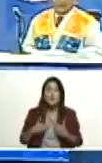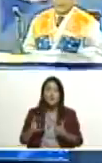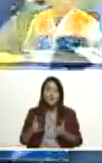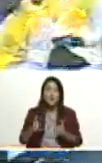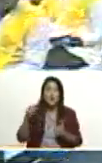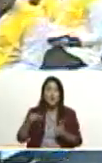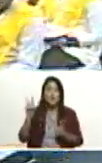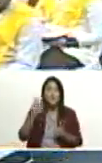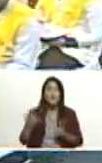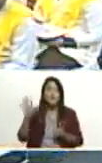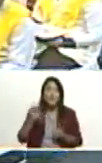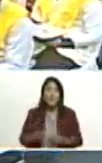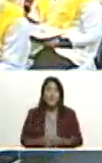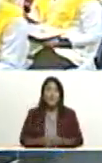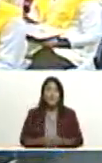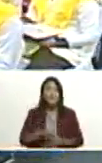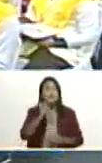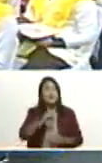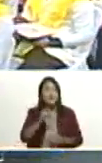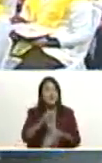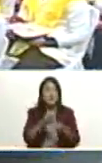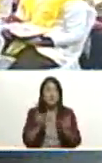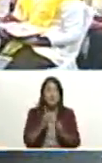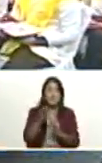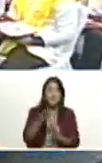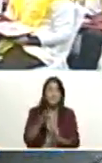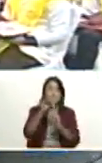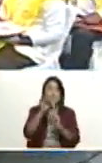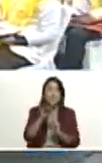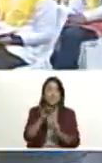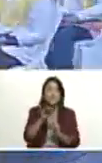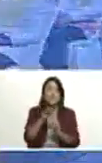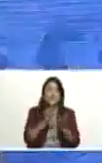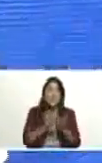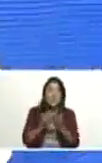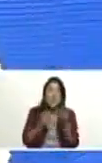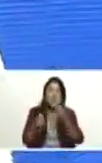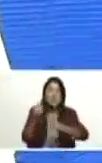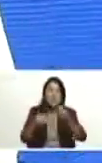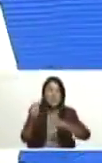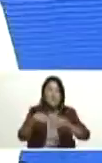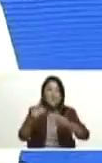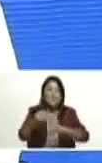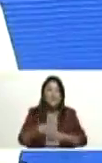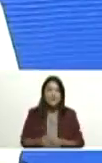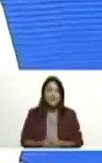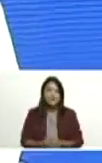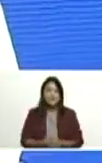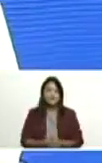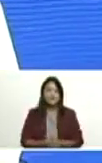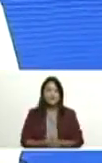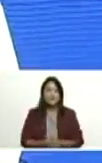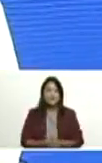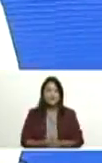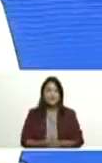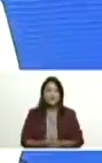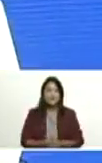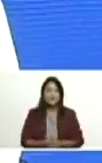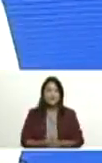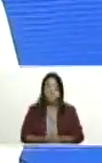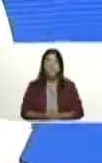así ha sido, especialistas del presente, especialistas del futuro.